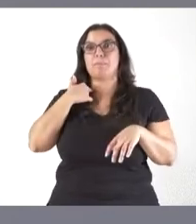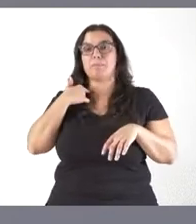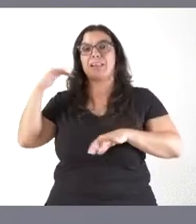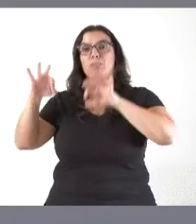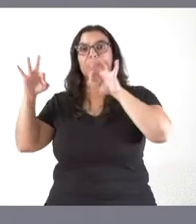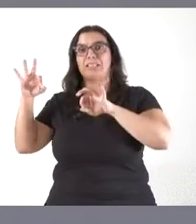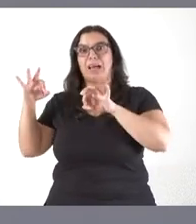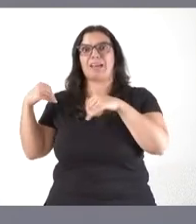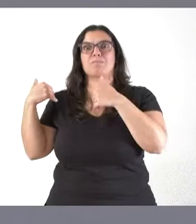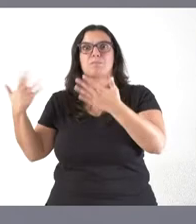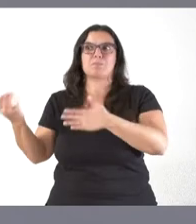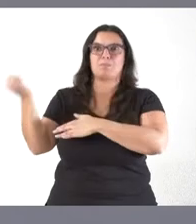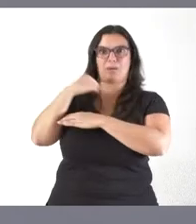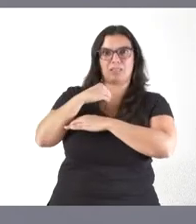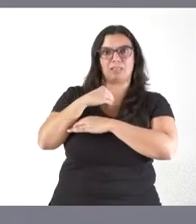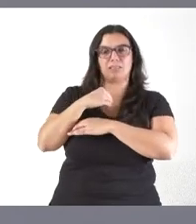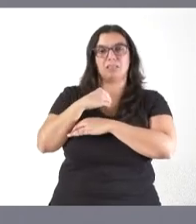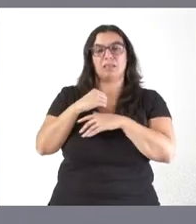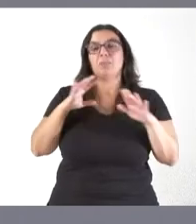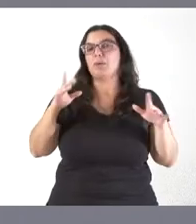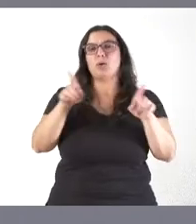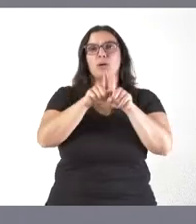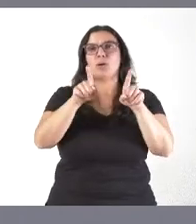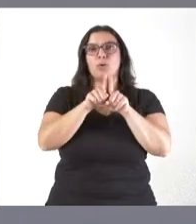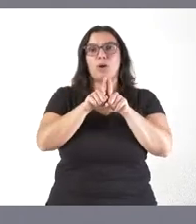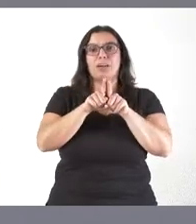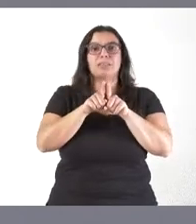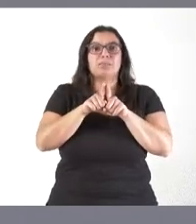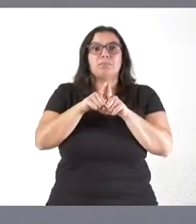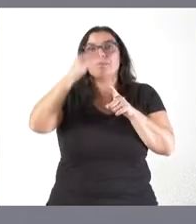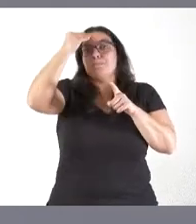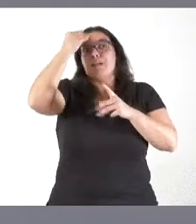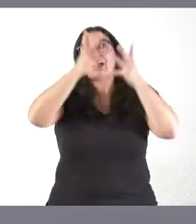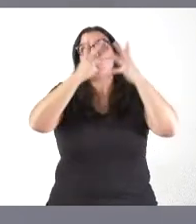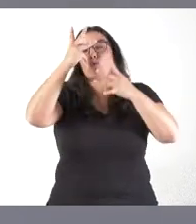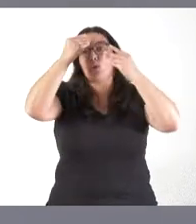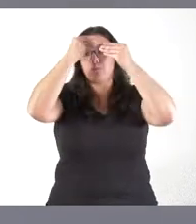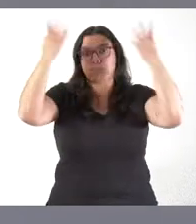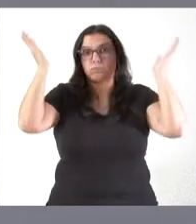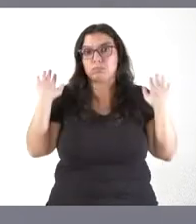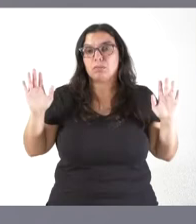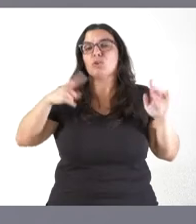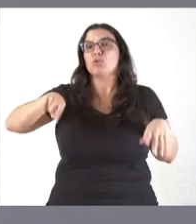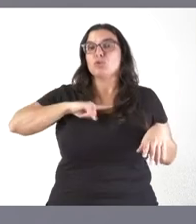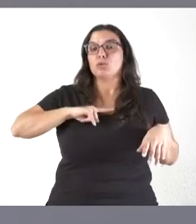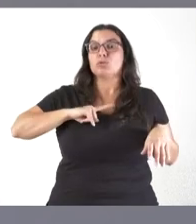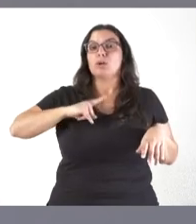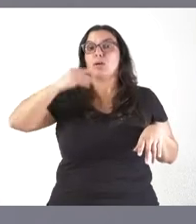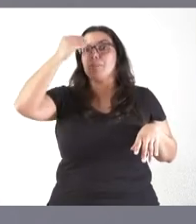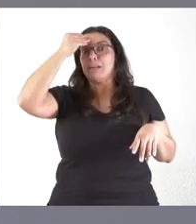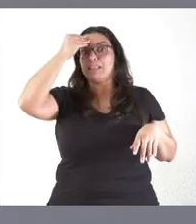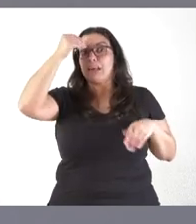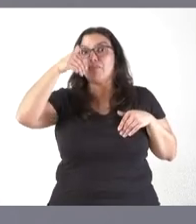porcentuales de lo que es la previsión para Castilla y león pero que en todo caso son esto proyecciones y nuestra obligación es que la realidad